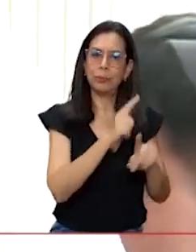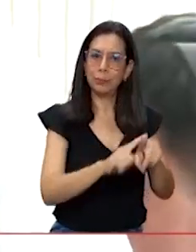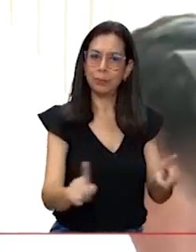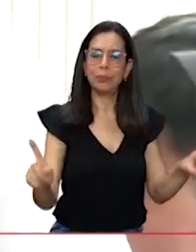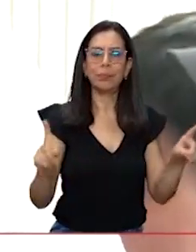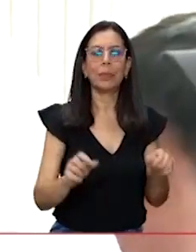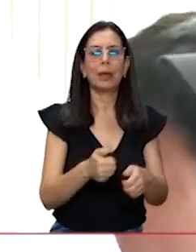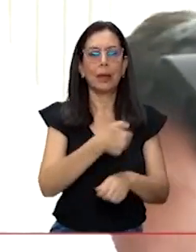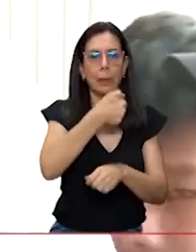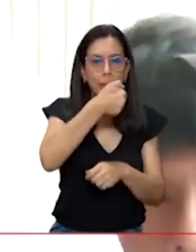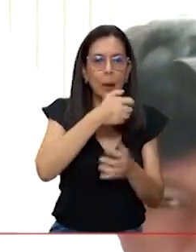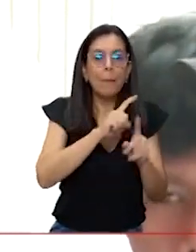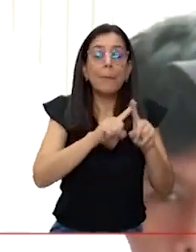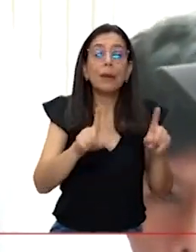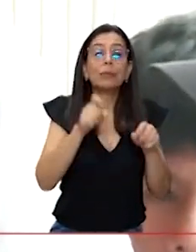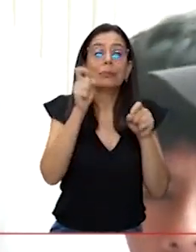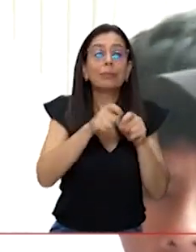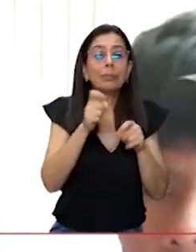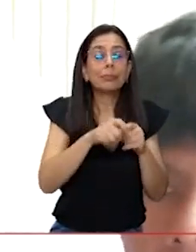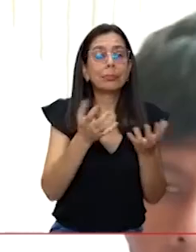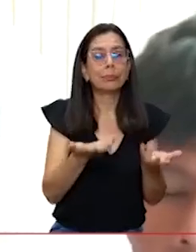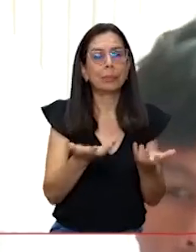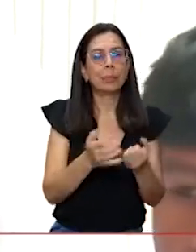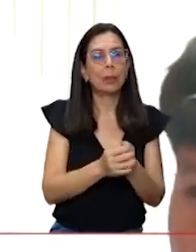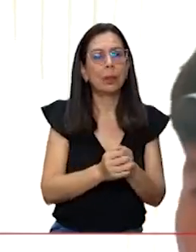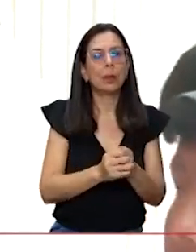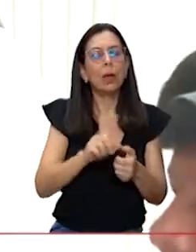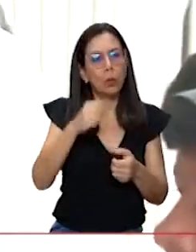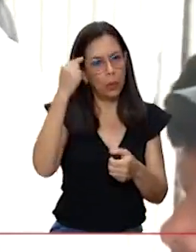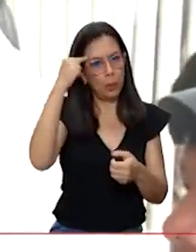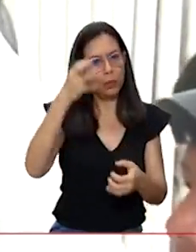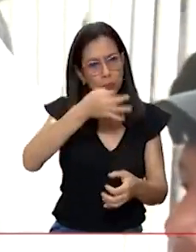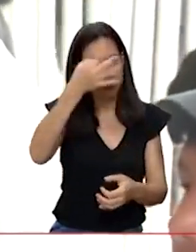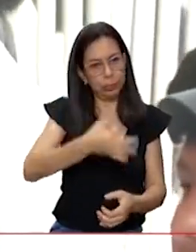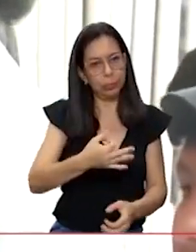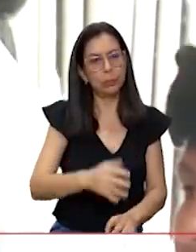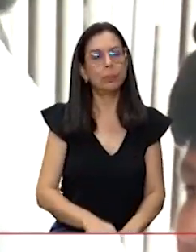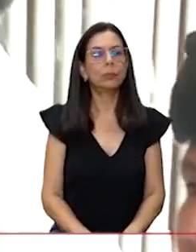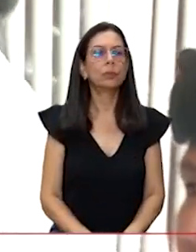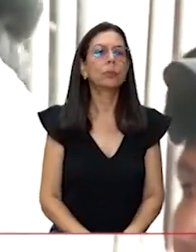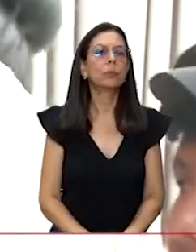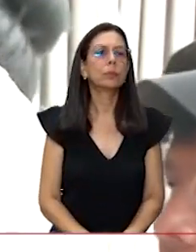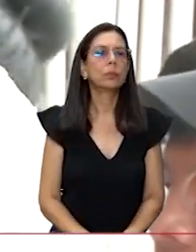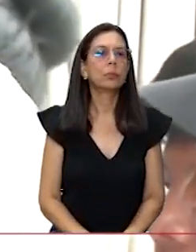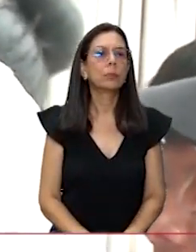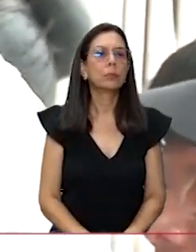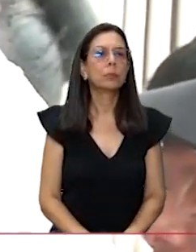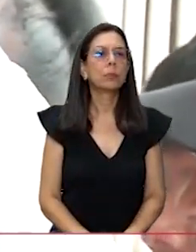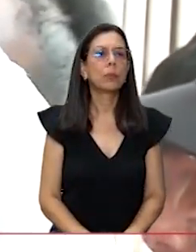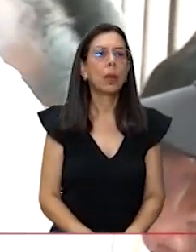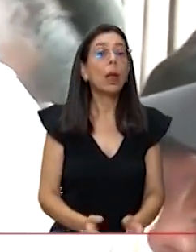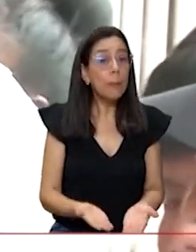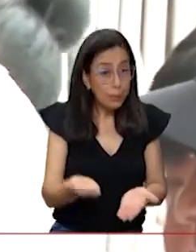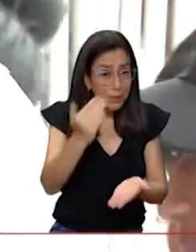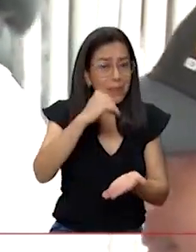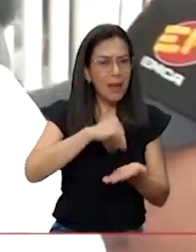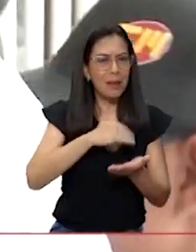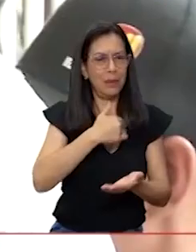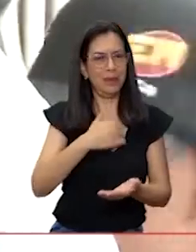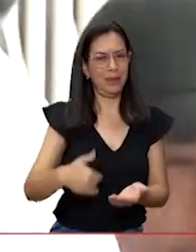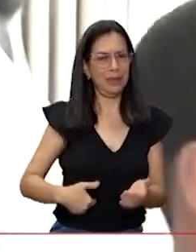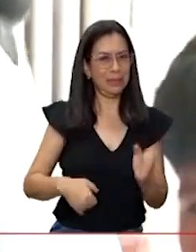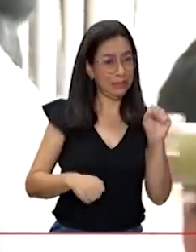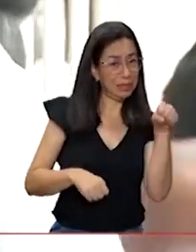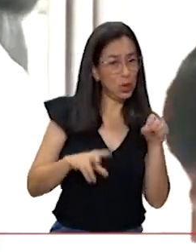coca, pero que hoy requieren que, insisto, el gobierno cumpla lo acordado. Una pregunta muy rápida, ¿viene o no el presidente de la República? Porque